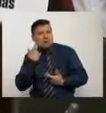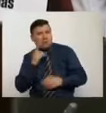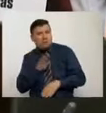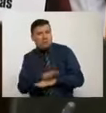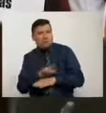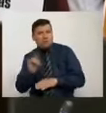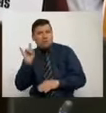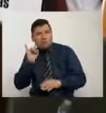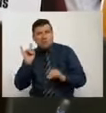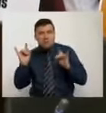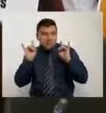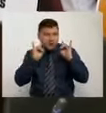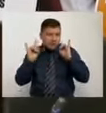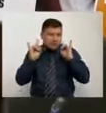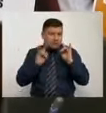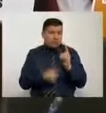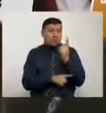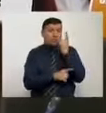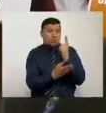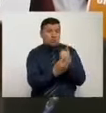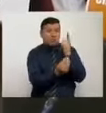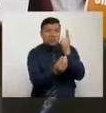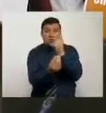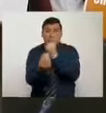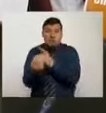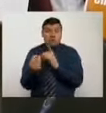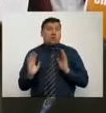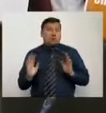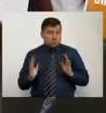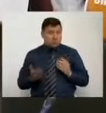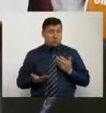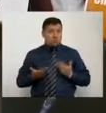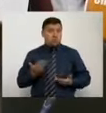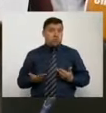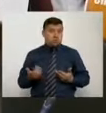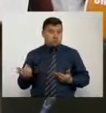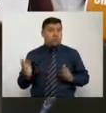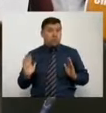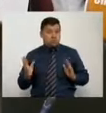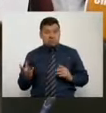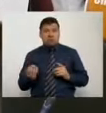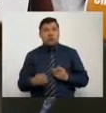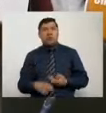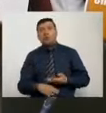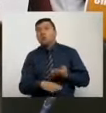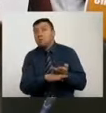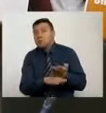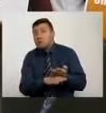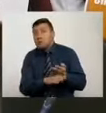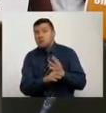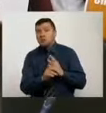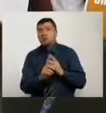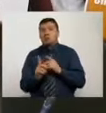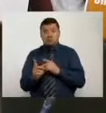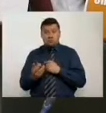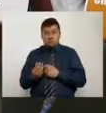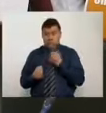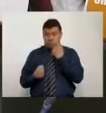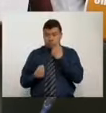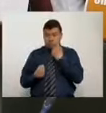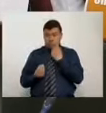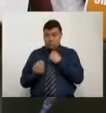tarde. Los partidos políticos tienen todas las posibilidades de proponer víctimas en sus